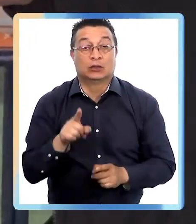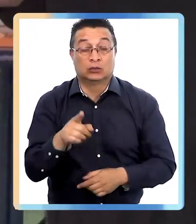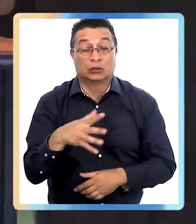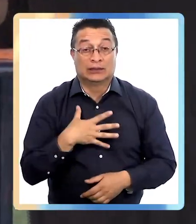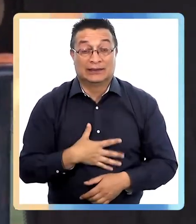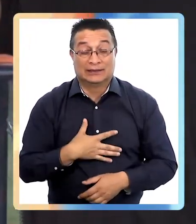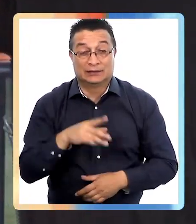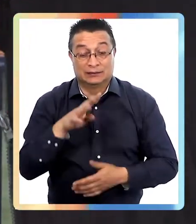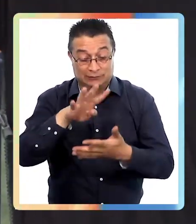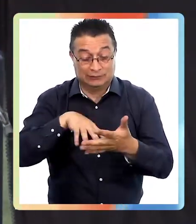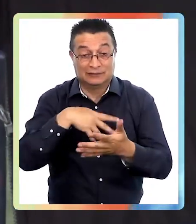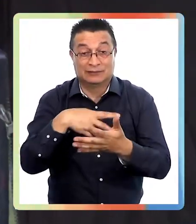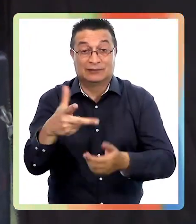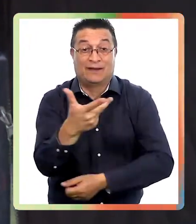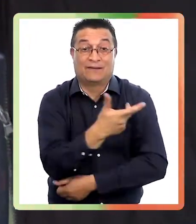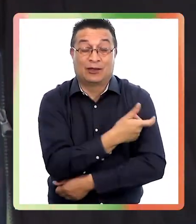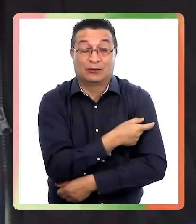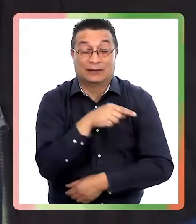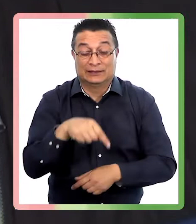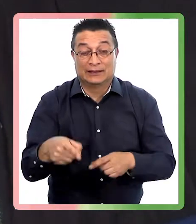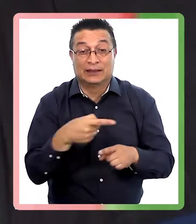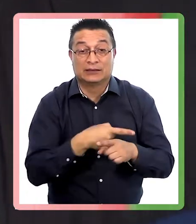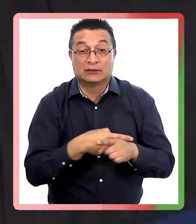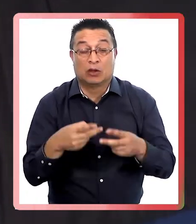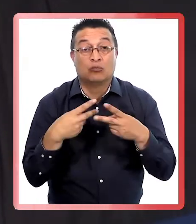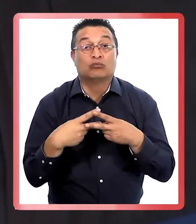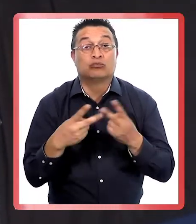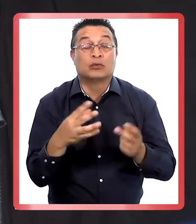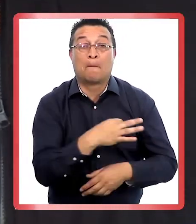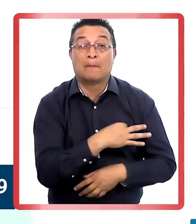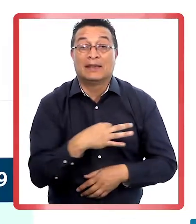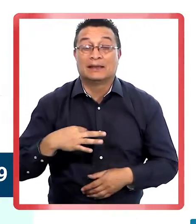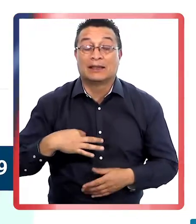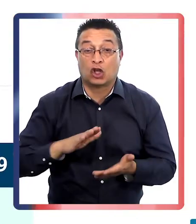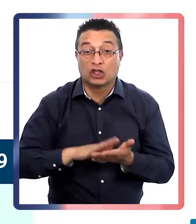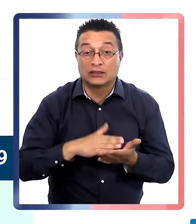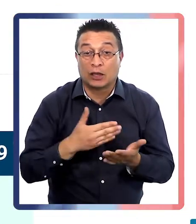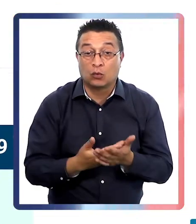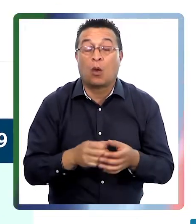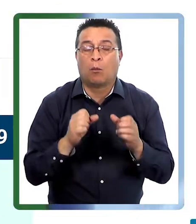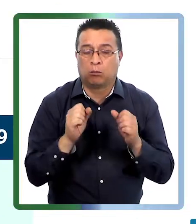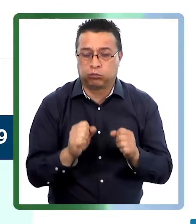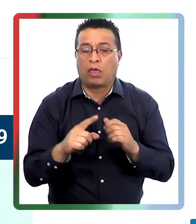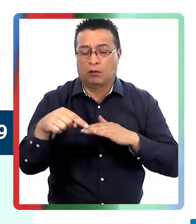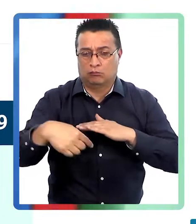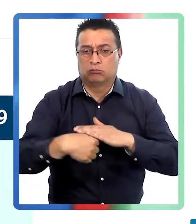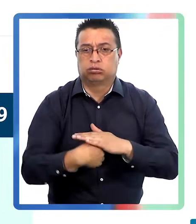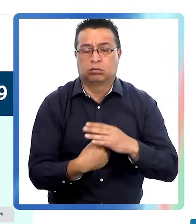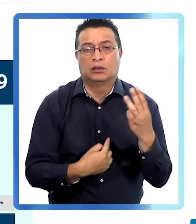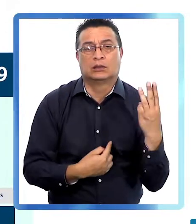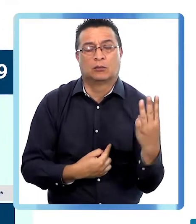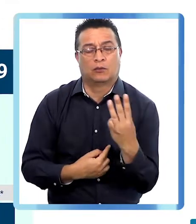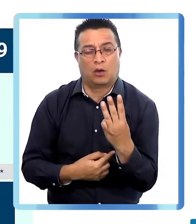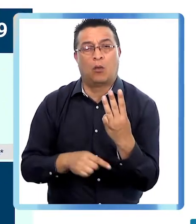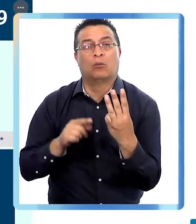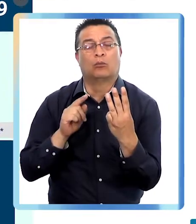el calendario de vacunación para esta semana publicado por el Ministerio de Salud, puede hacerlo ingresando al sitio web